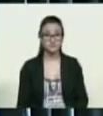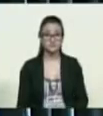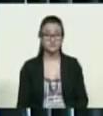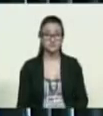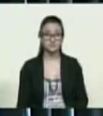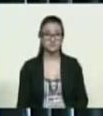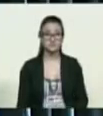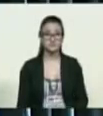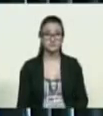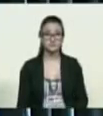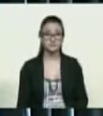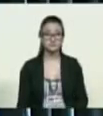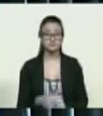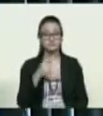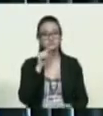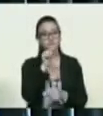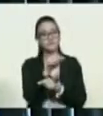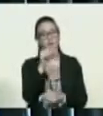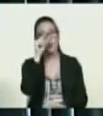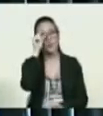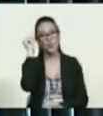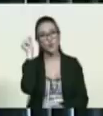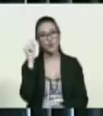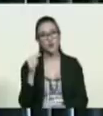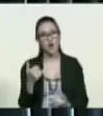y señala a Julio Borges. ¿Qué va a decir Borges ahora?